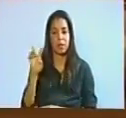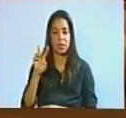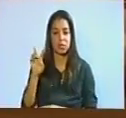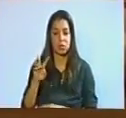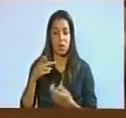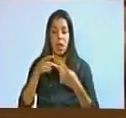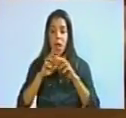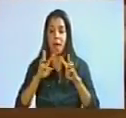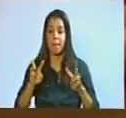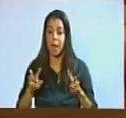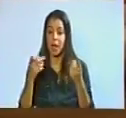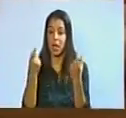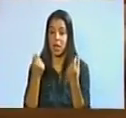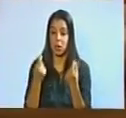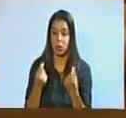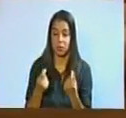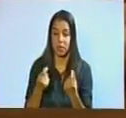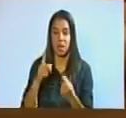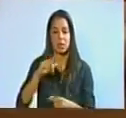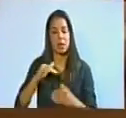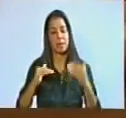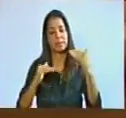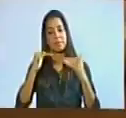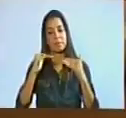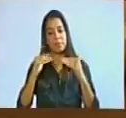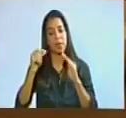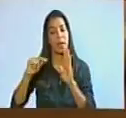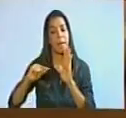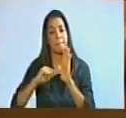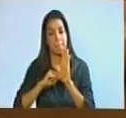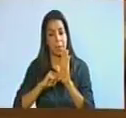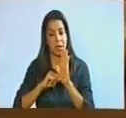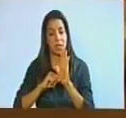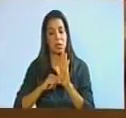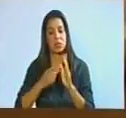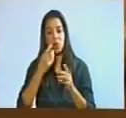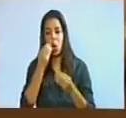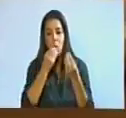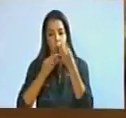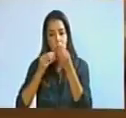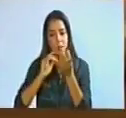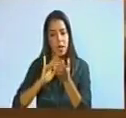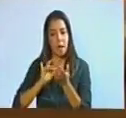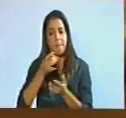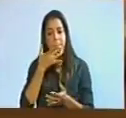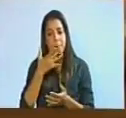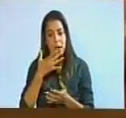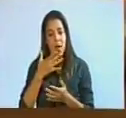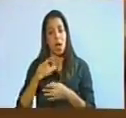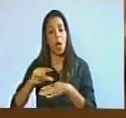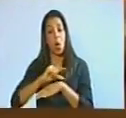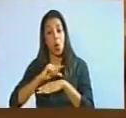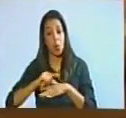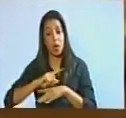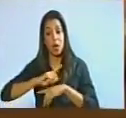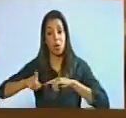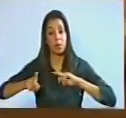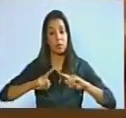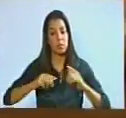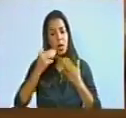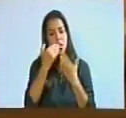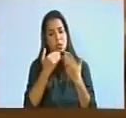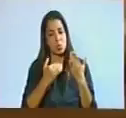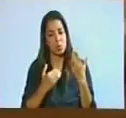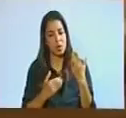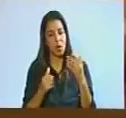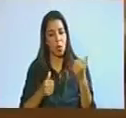la paz económica y la estabilidad de precios de los bienes y servicios priorizados por el Ejecutivo